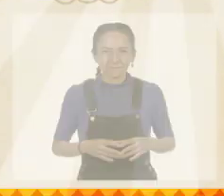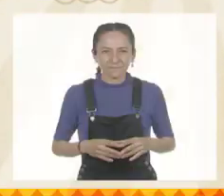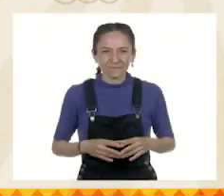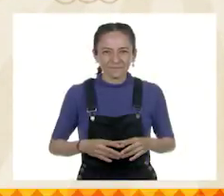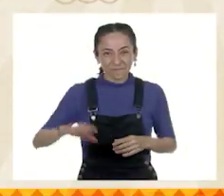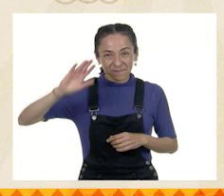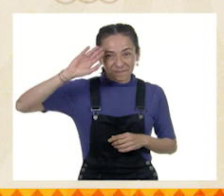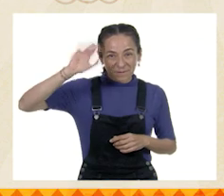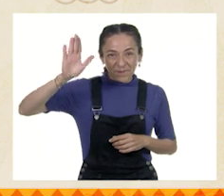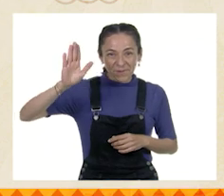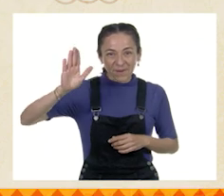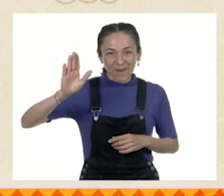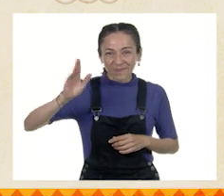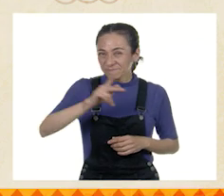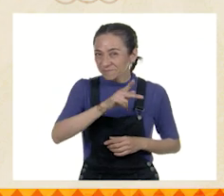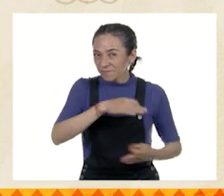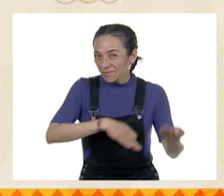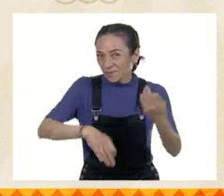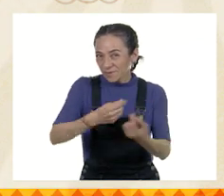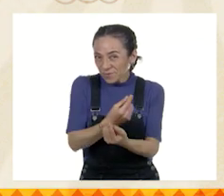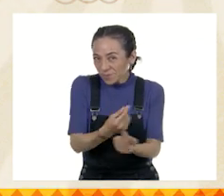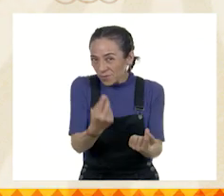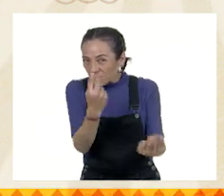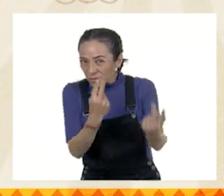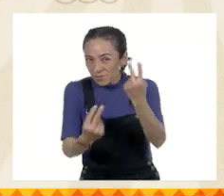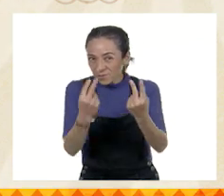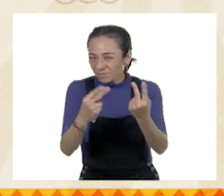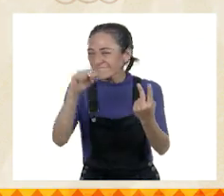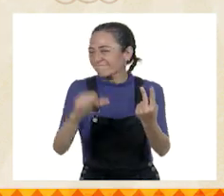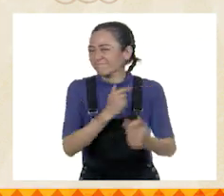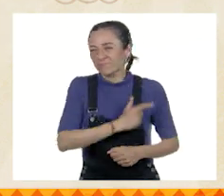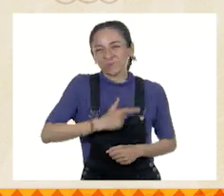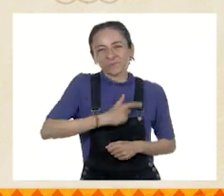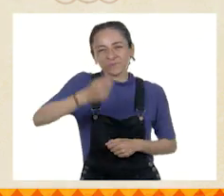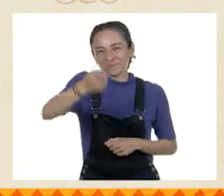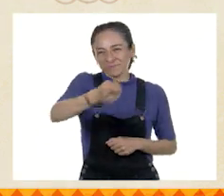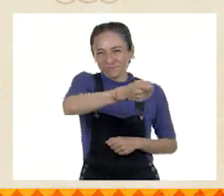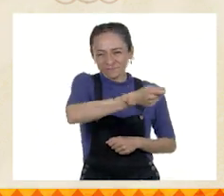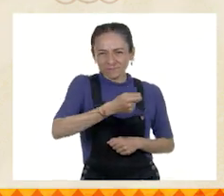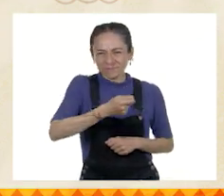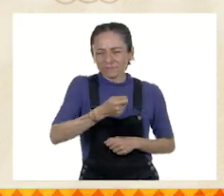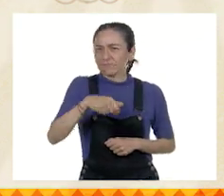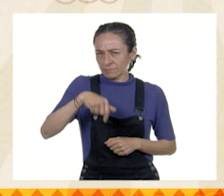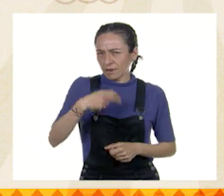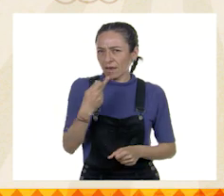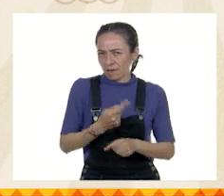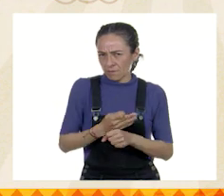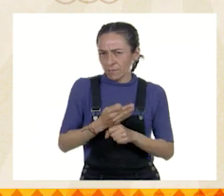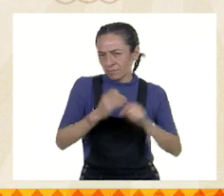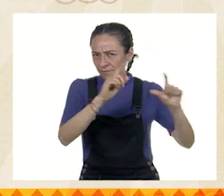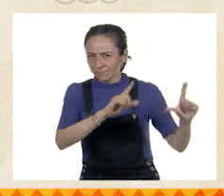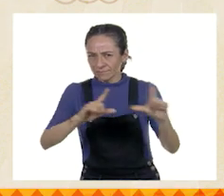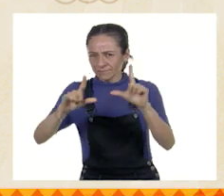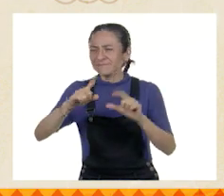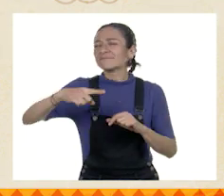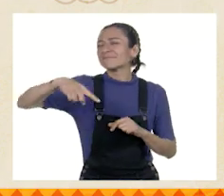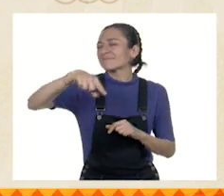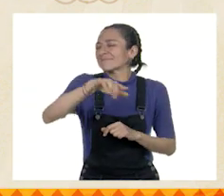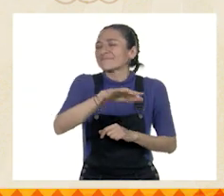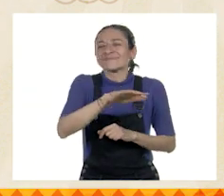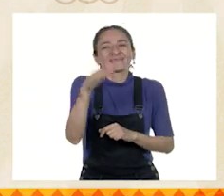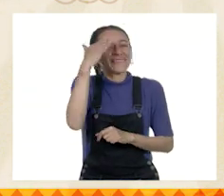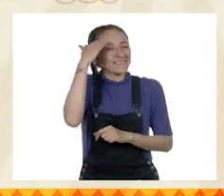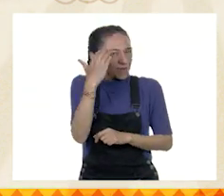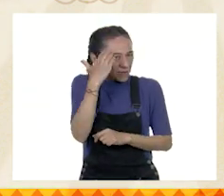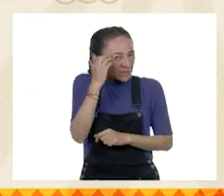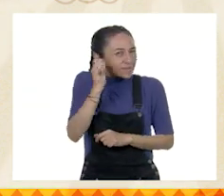Hola, qué gusto saludar a todas y todos los que nos ven el día de hoy. Este programa, como muchos de ustedes ya saben, habla de nuestro